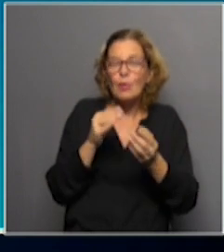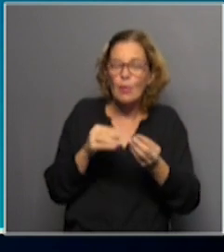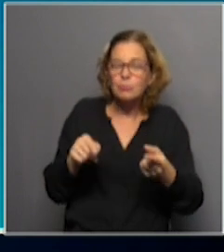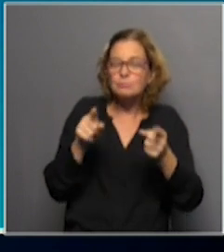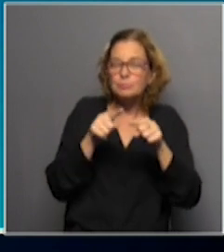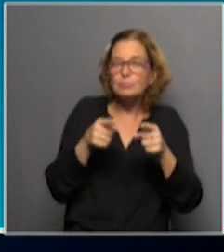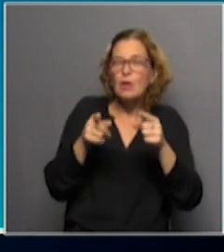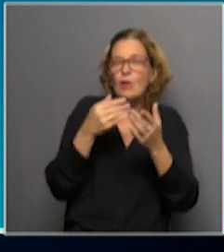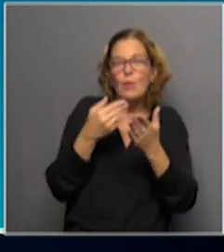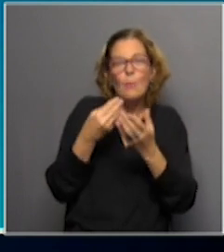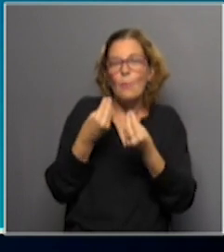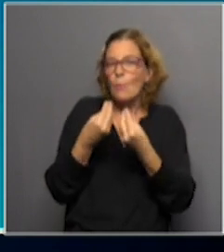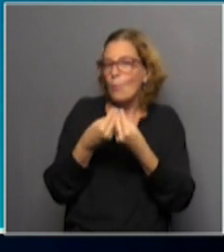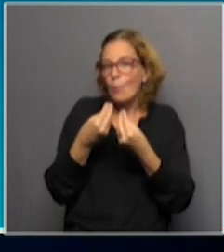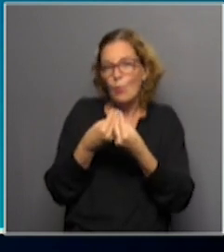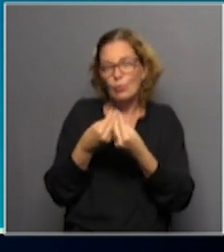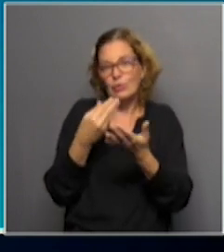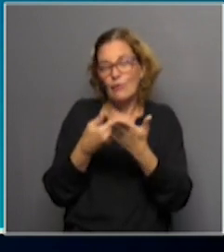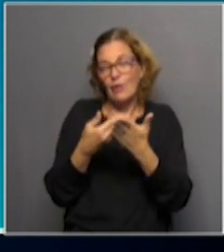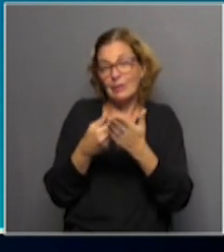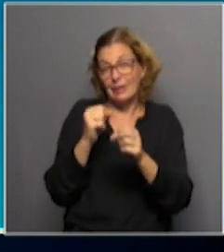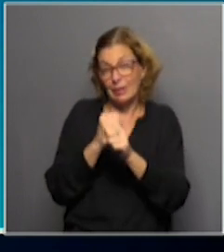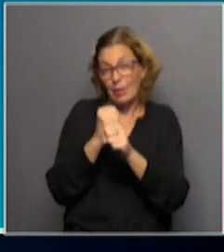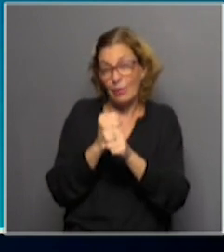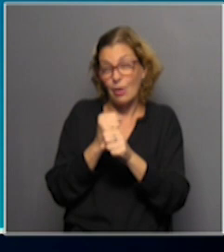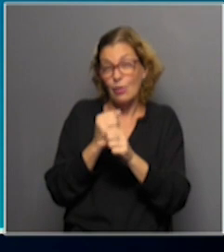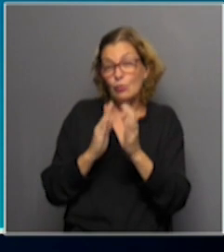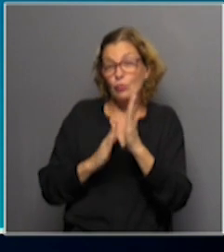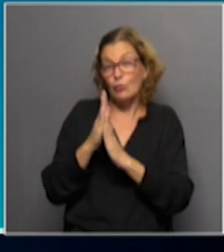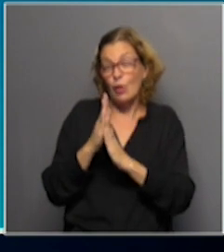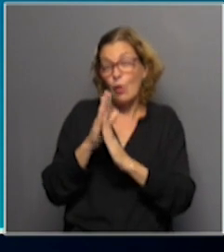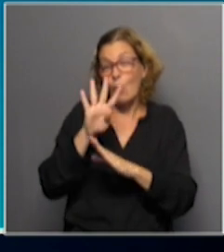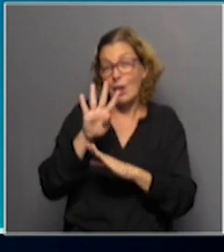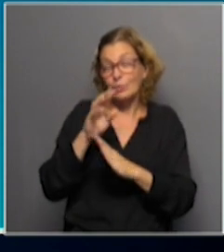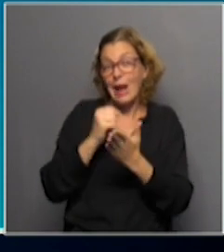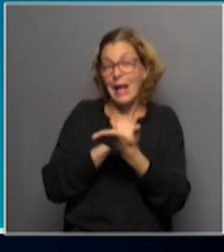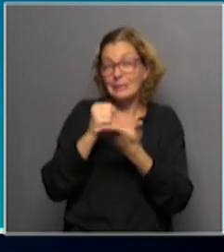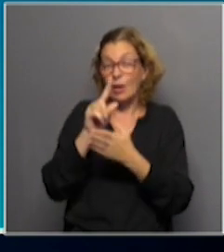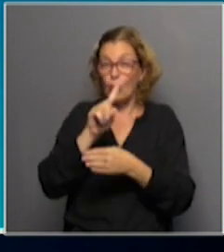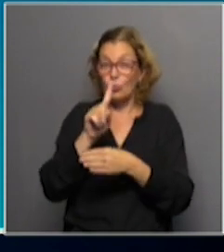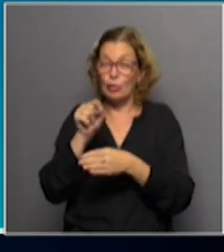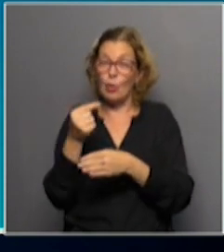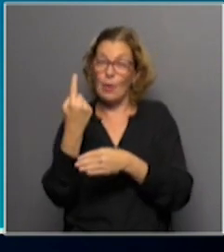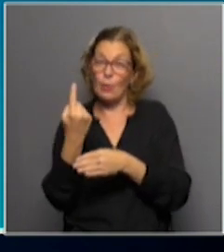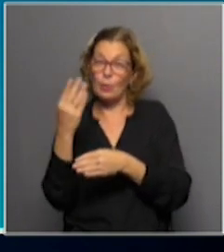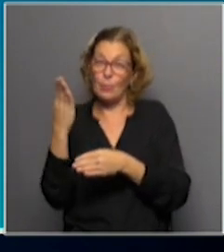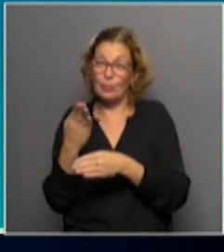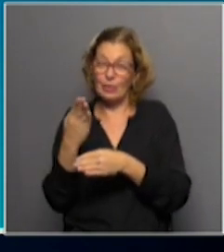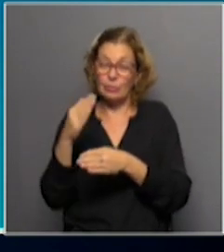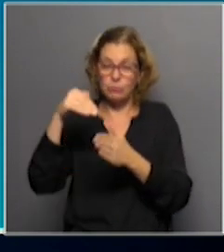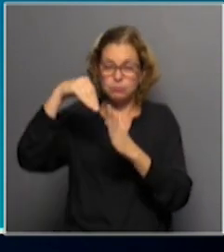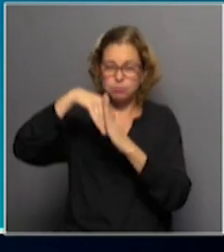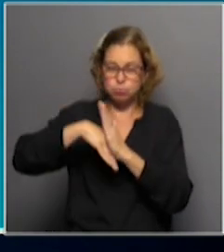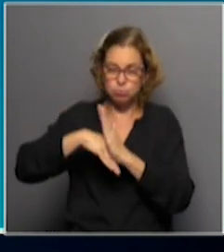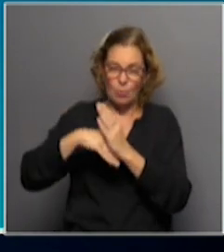del desempleo que subió 4 décimas hasta 11,1%, justamente porque el empleo cayó más de lo que cayó